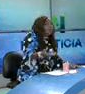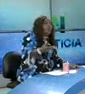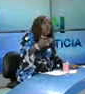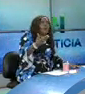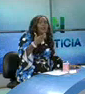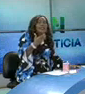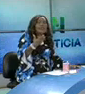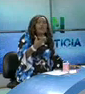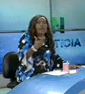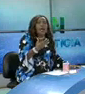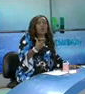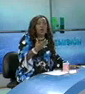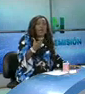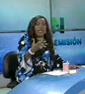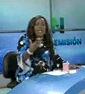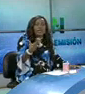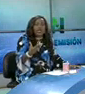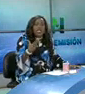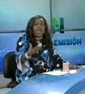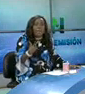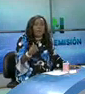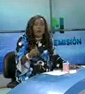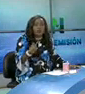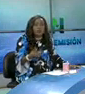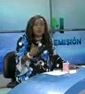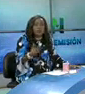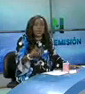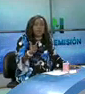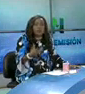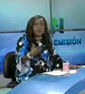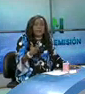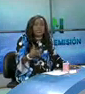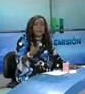maldad, lo hago porque el ser humano en estos tiempos,